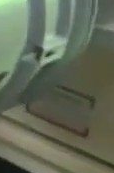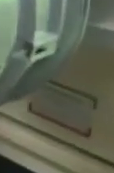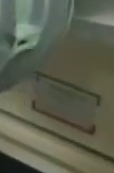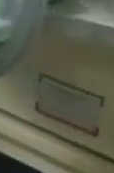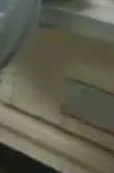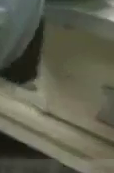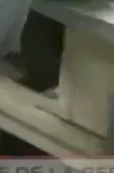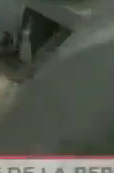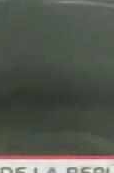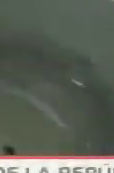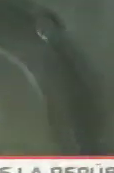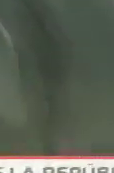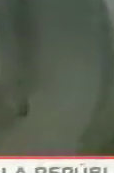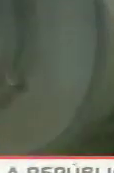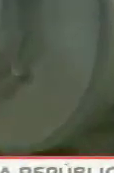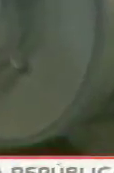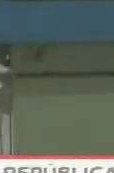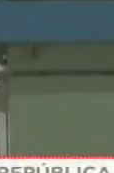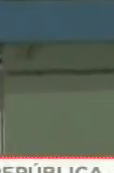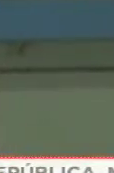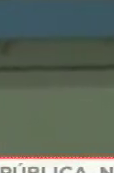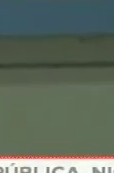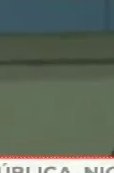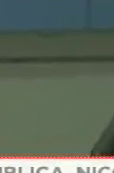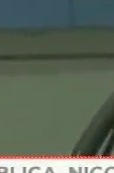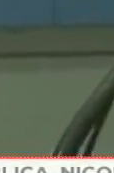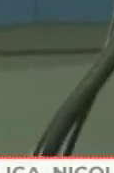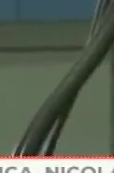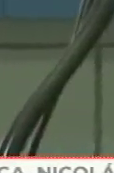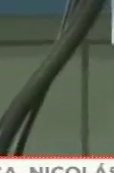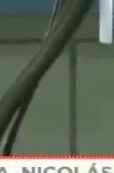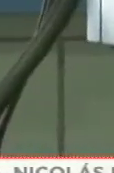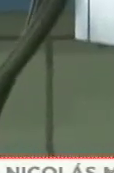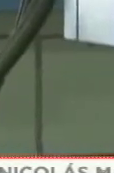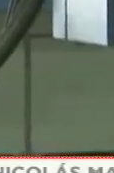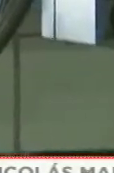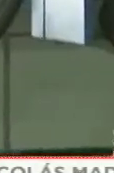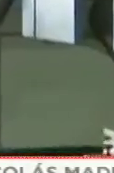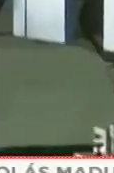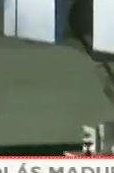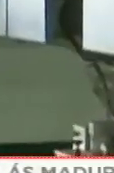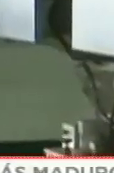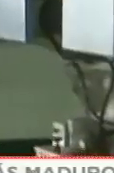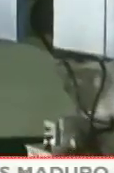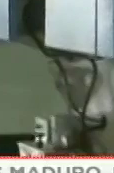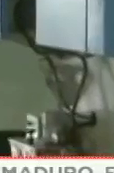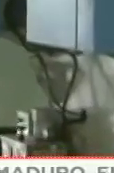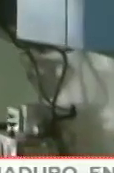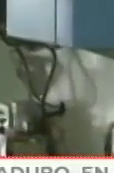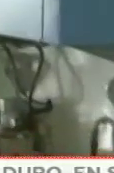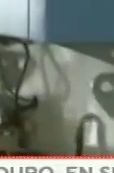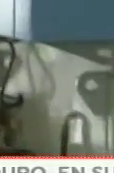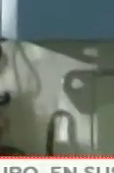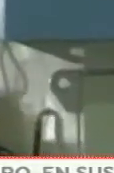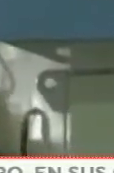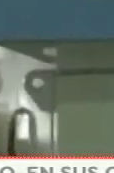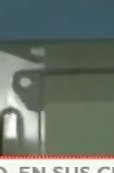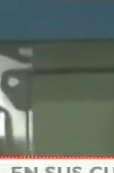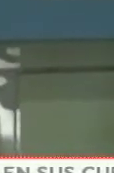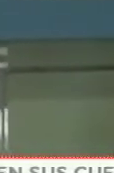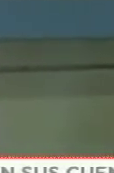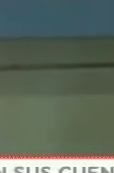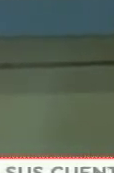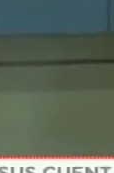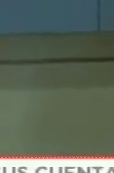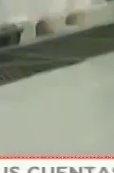Maduro Moros, ha hecho acto de presencia con el objetivo de cumplir con lo establecido en el objetivo histórico número